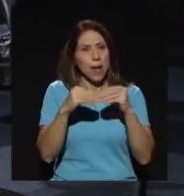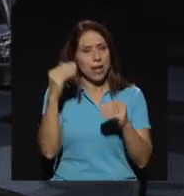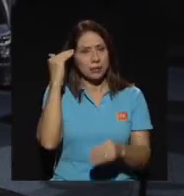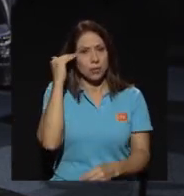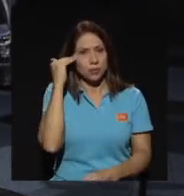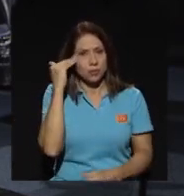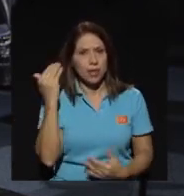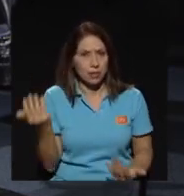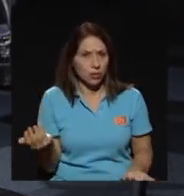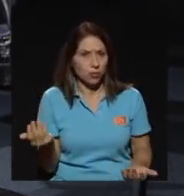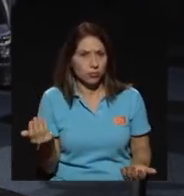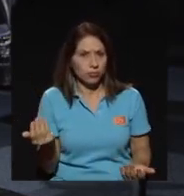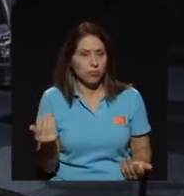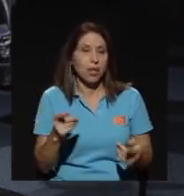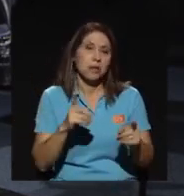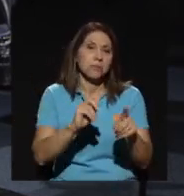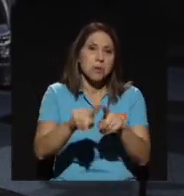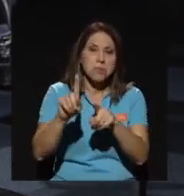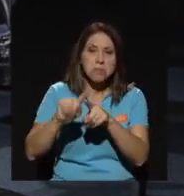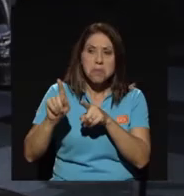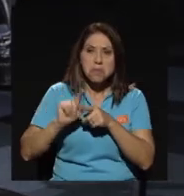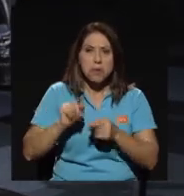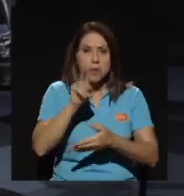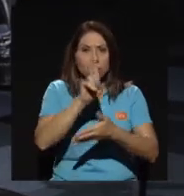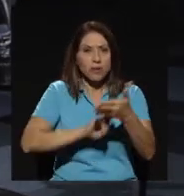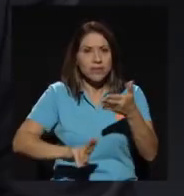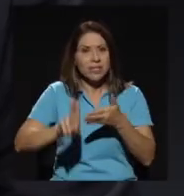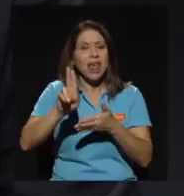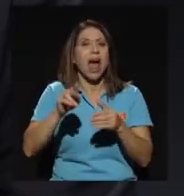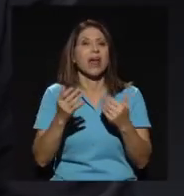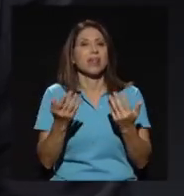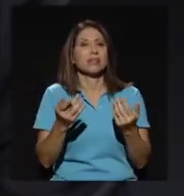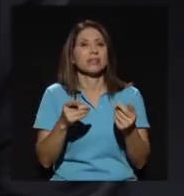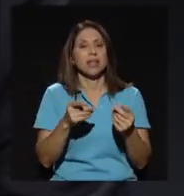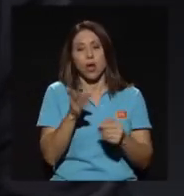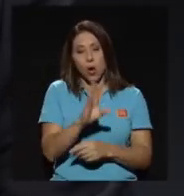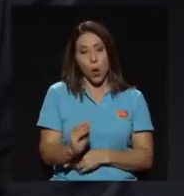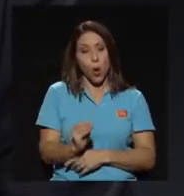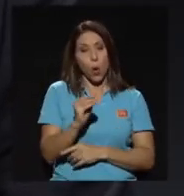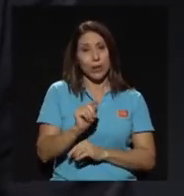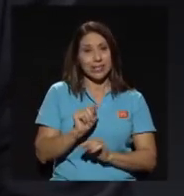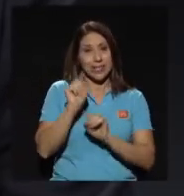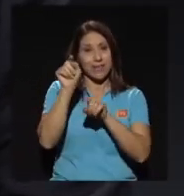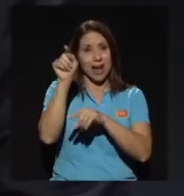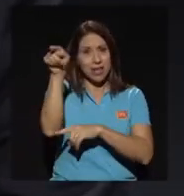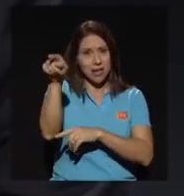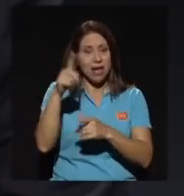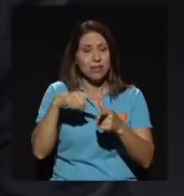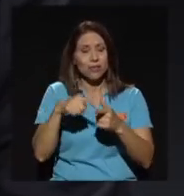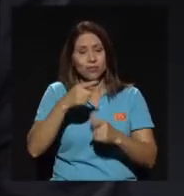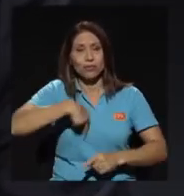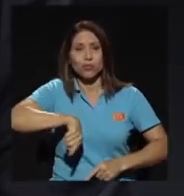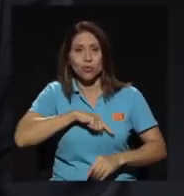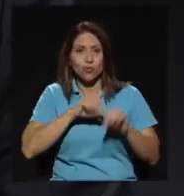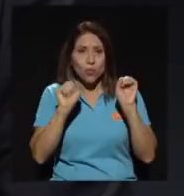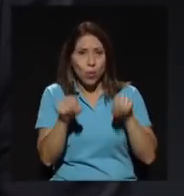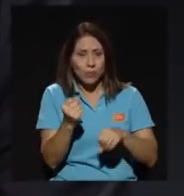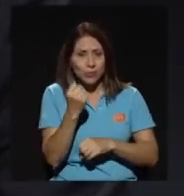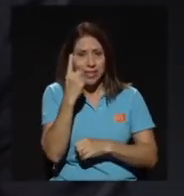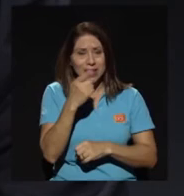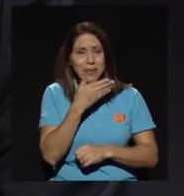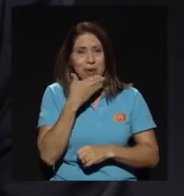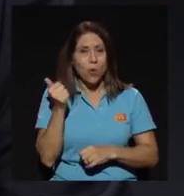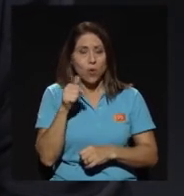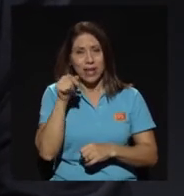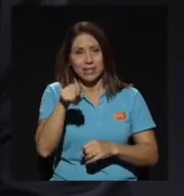a las universidades los jóvenes que van allá y entonces podemos entender mejor mejor ese